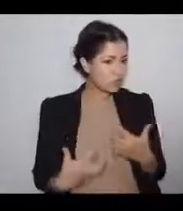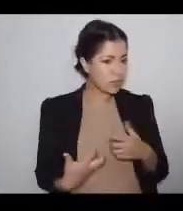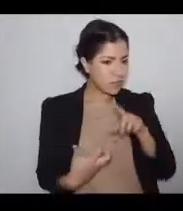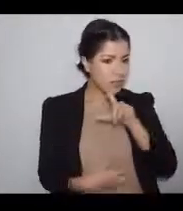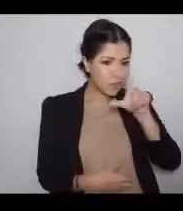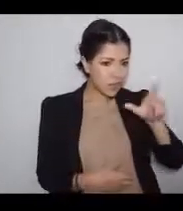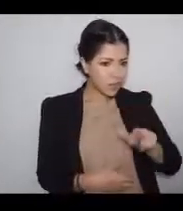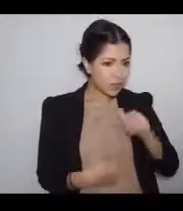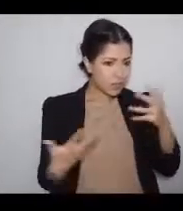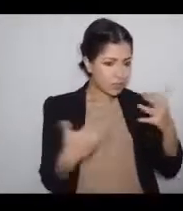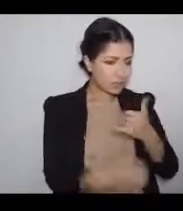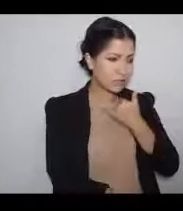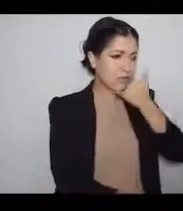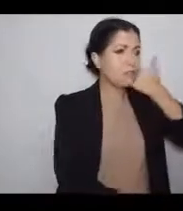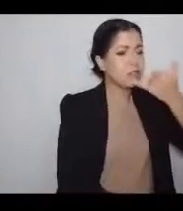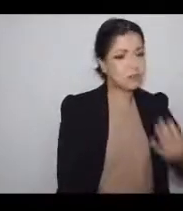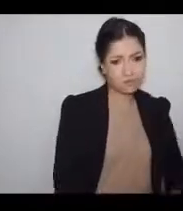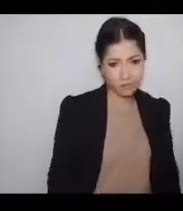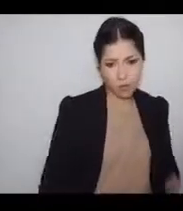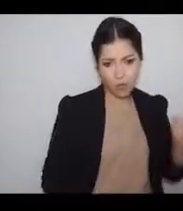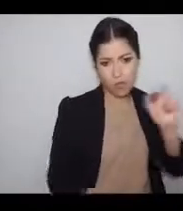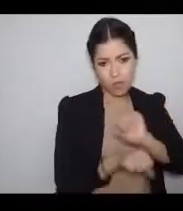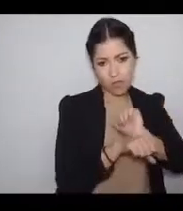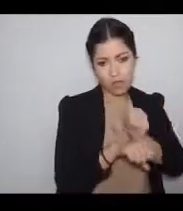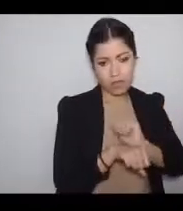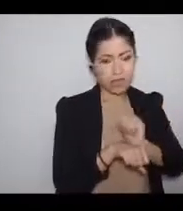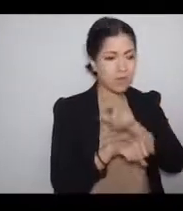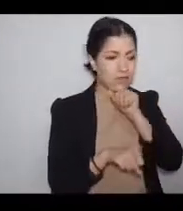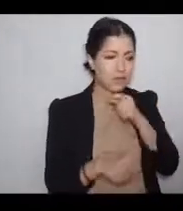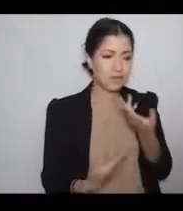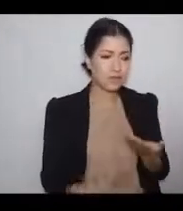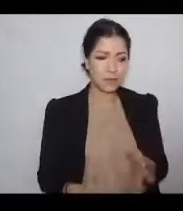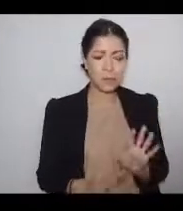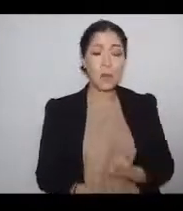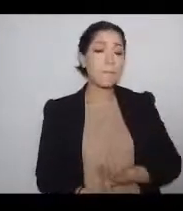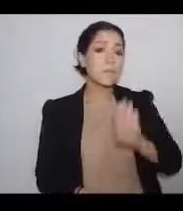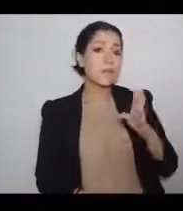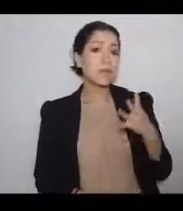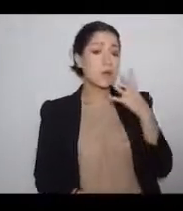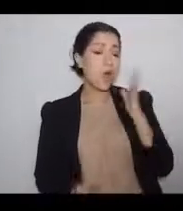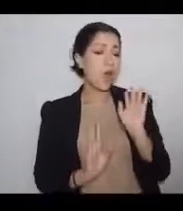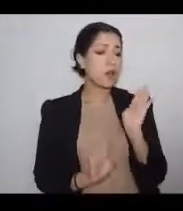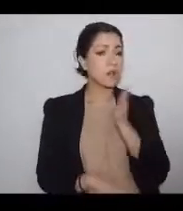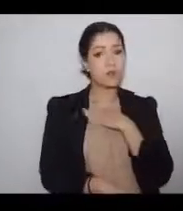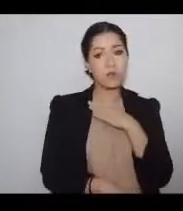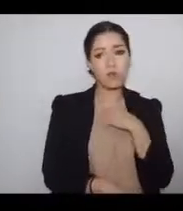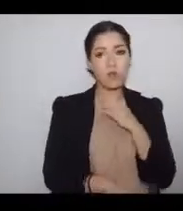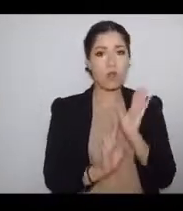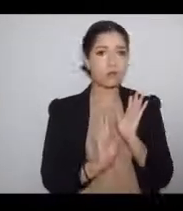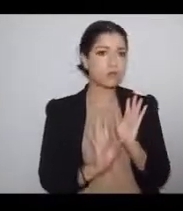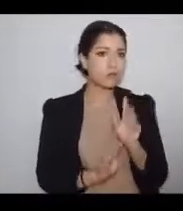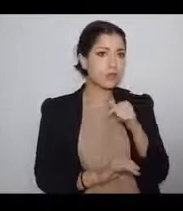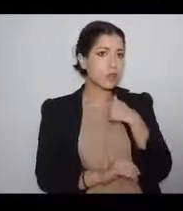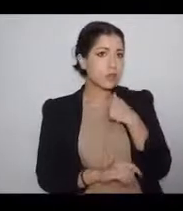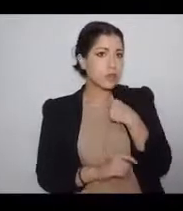En la oscuridad no se ve otra cosa que la tela blanca y su boquita fruncida que parece decir, ¡ay, ay, qué bueno que se parece a este cabrón!